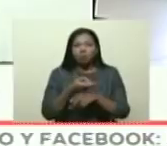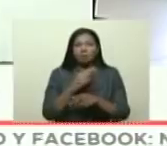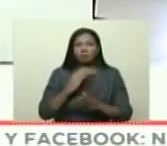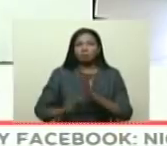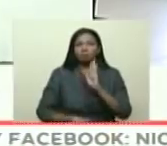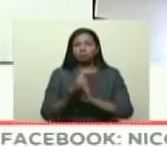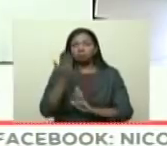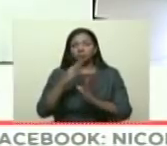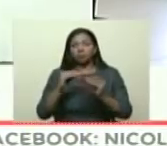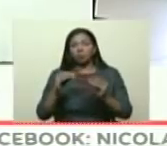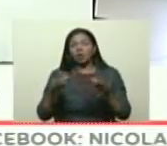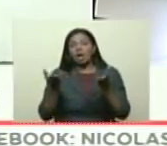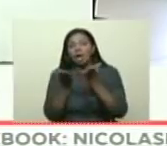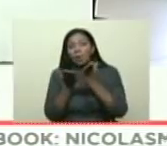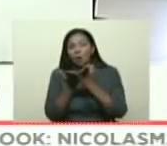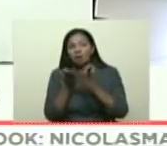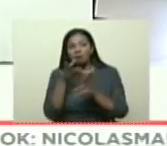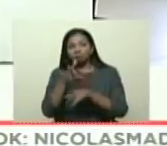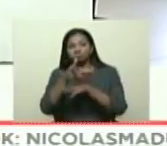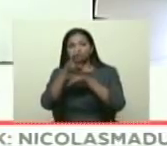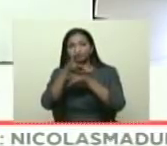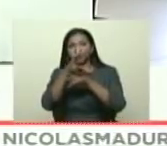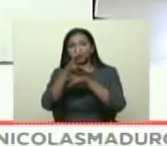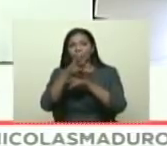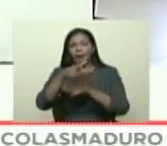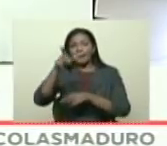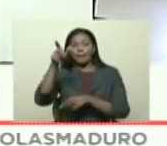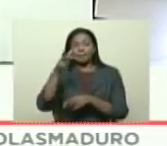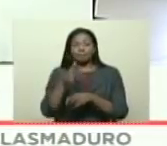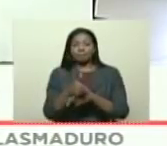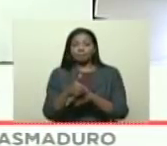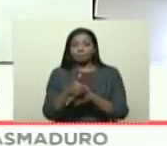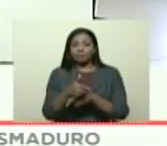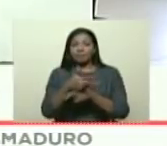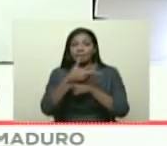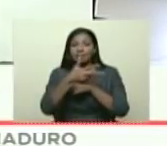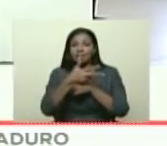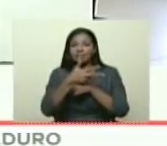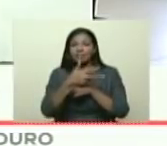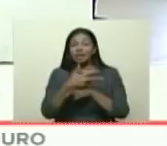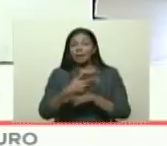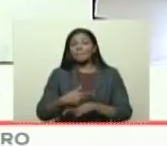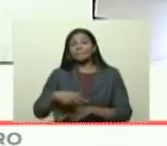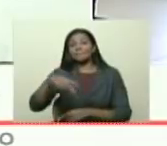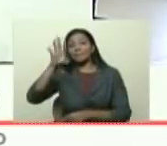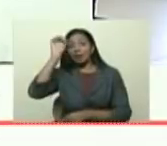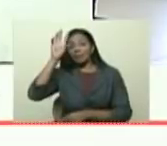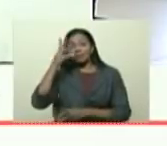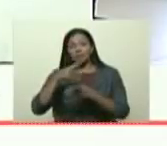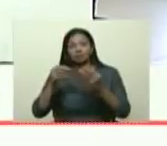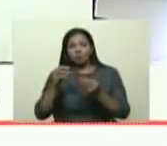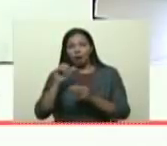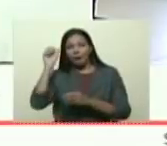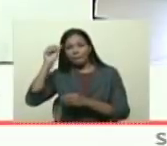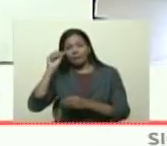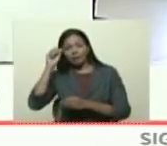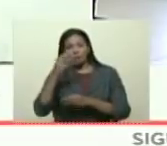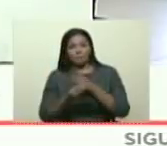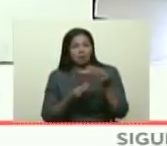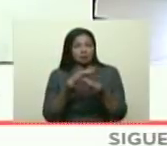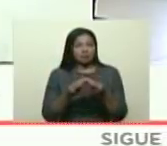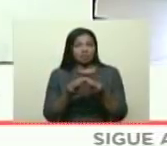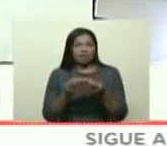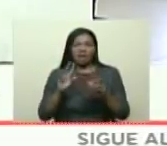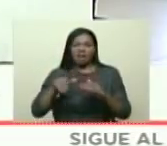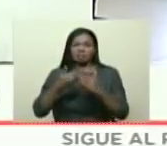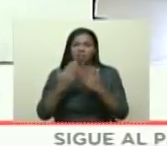levantemos una escuela de cine, ¿no? Y le levantemos una experiencia de producción cinematográfica con los instrumentos que la gente tiene. ¿Hasta dónde